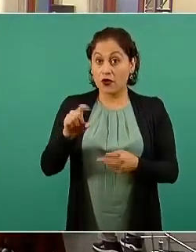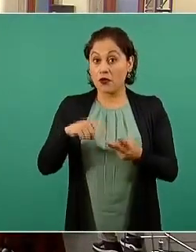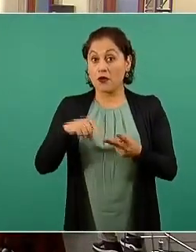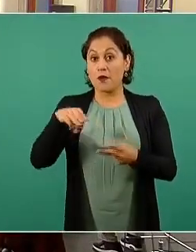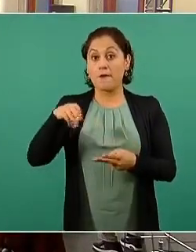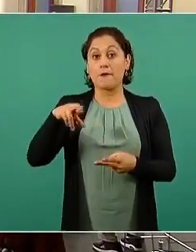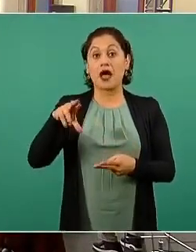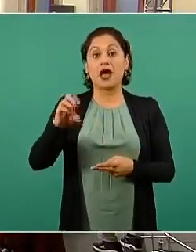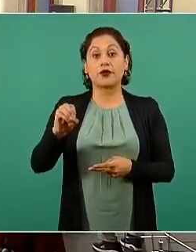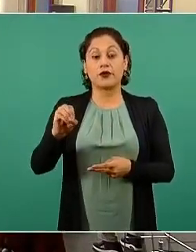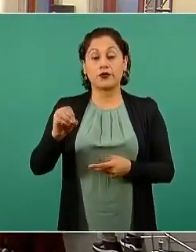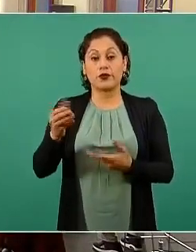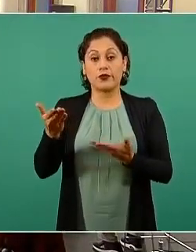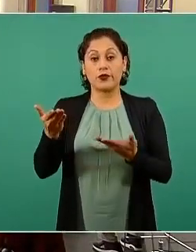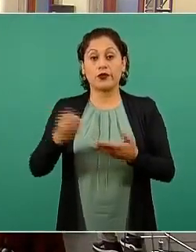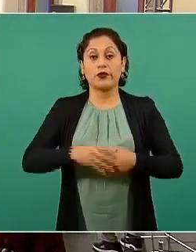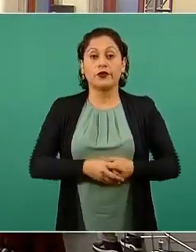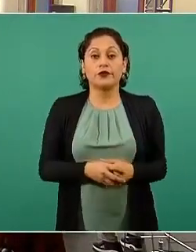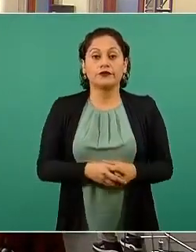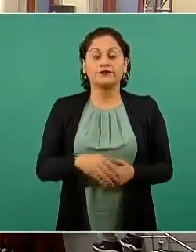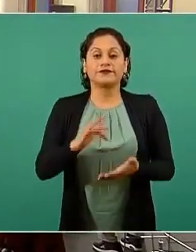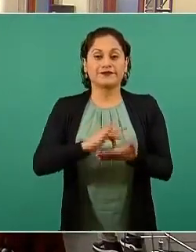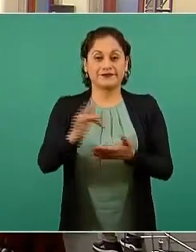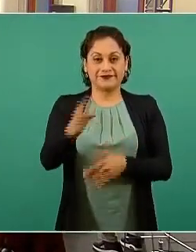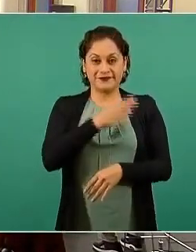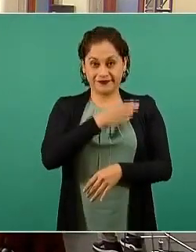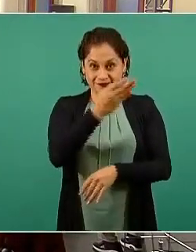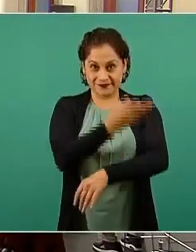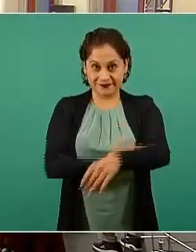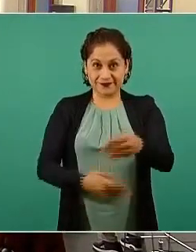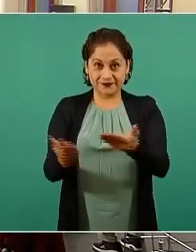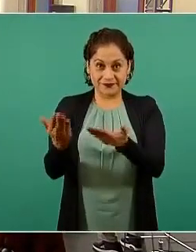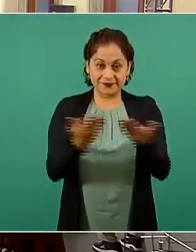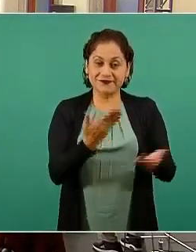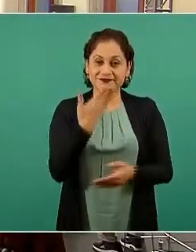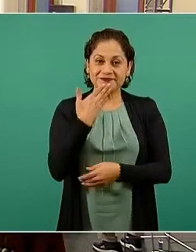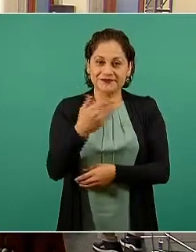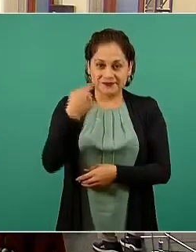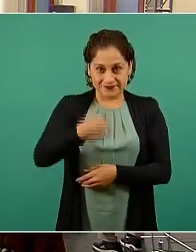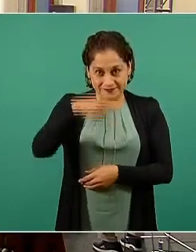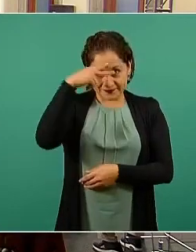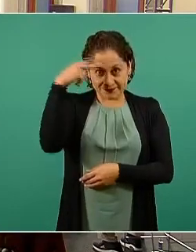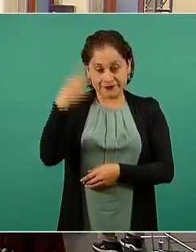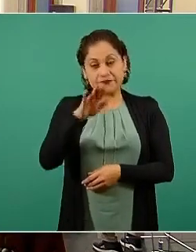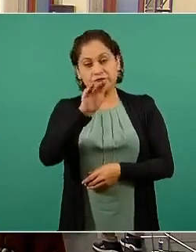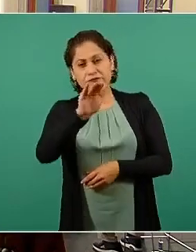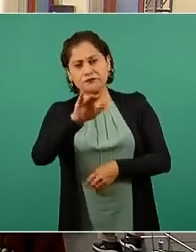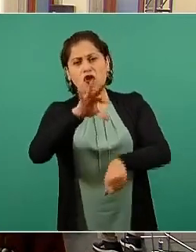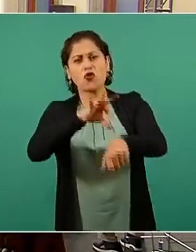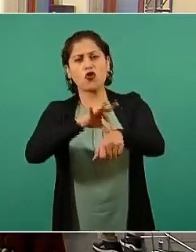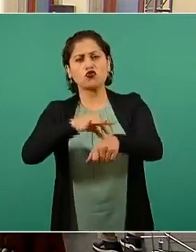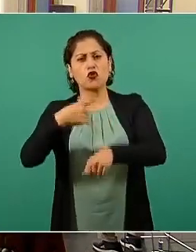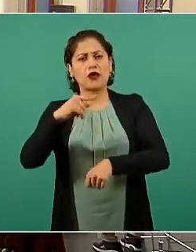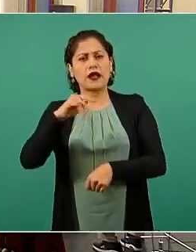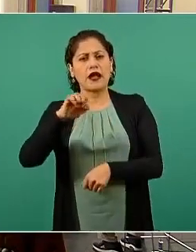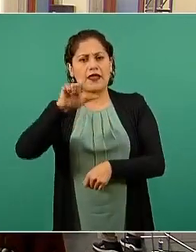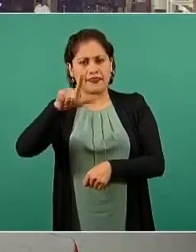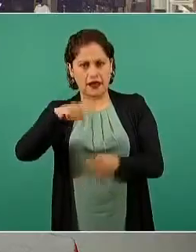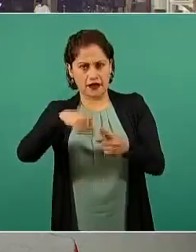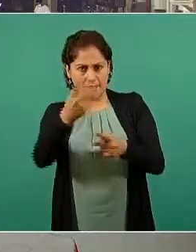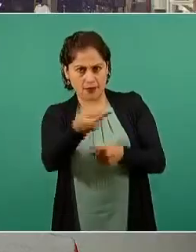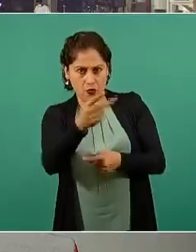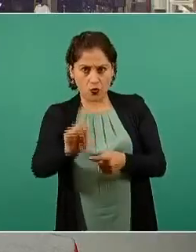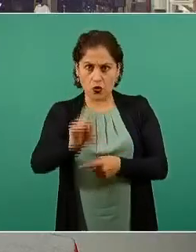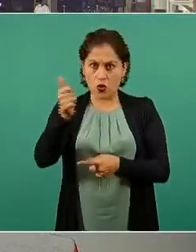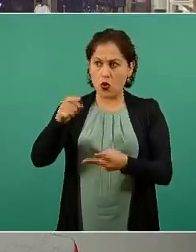por favor, y seguimos con usted. Sí, gracias, buenas tardes, bienvenidas a México. Doctor, le tengo una pregunta para usted, el doctor Gatell, y otra para la